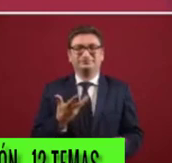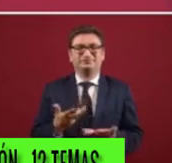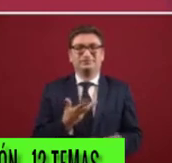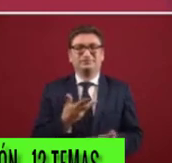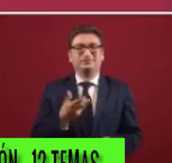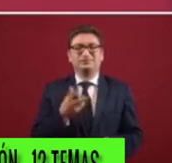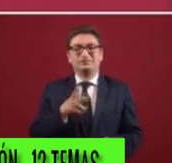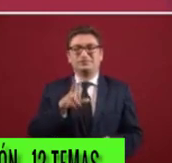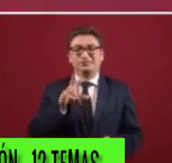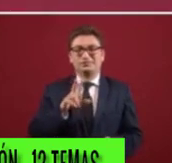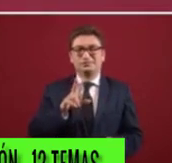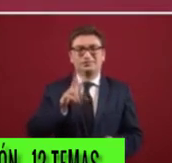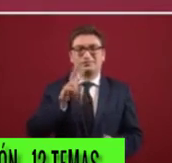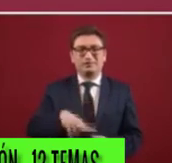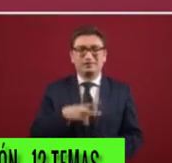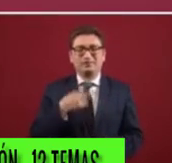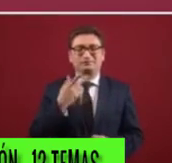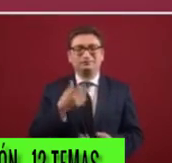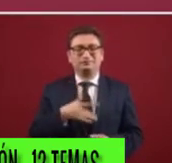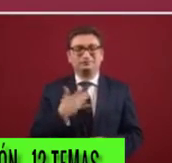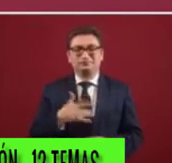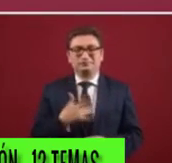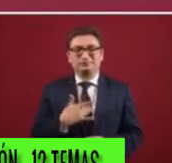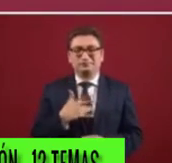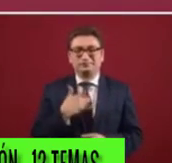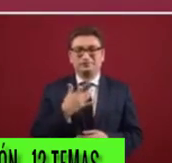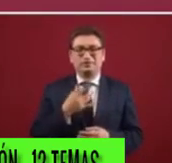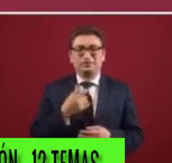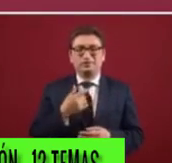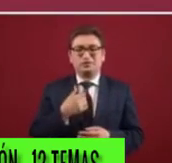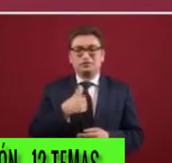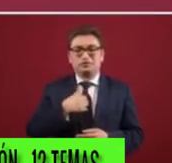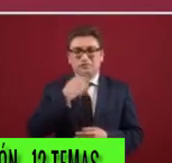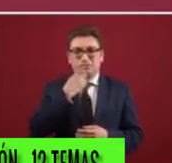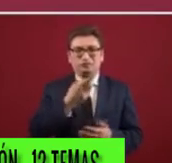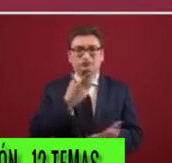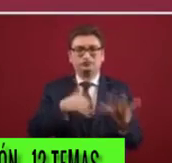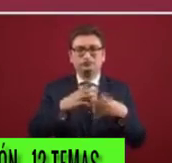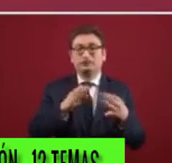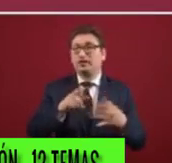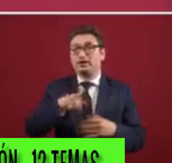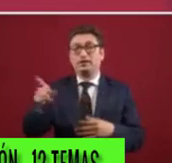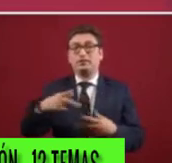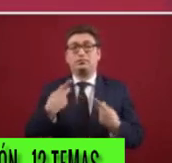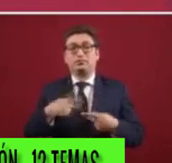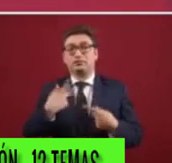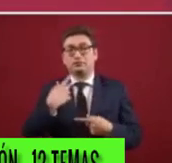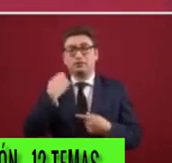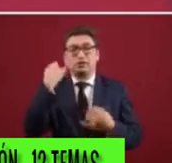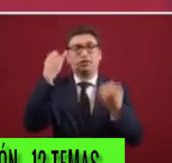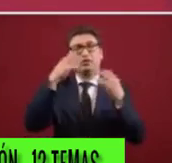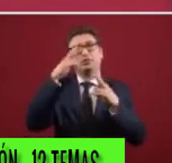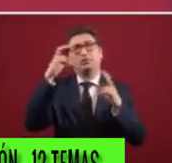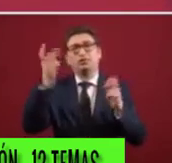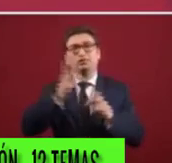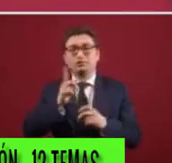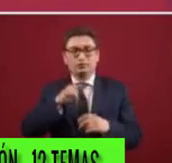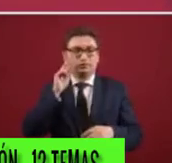no son palabras. Ya no hay ciudadanos imaginarios.